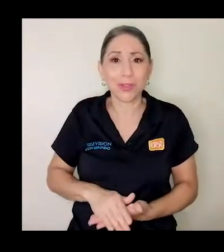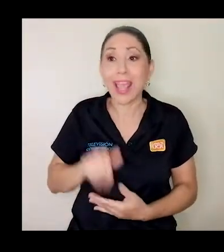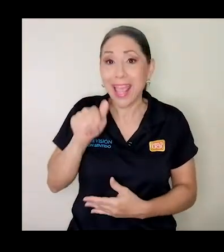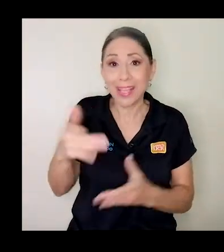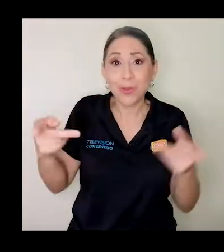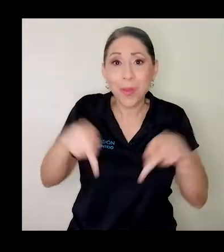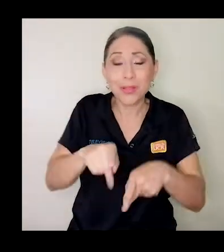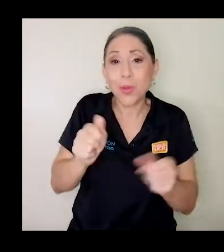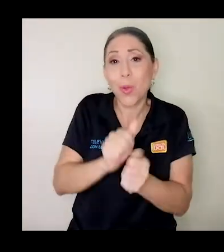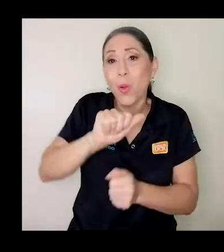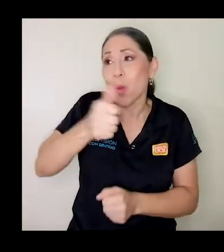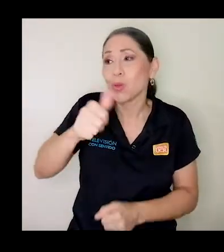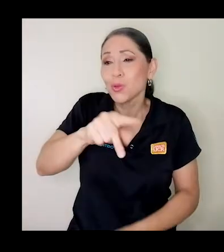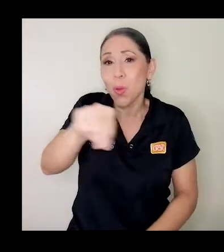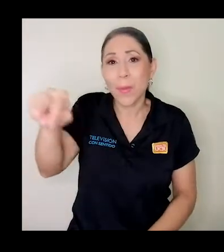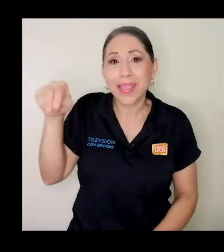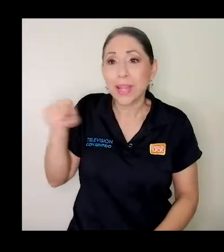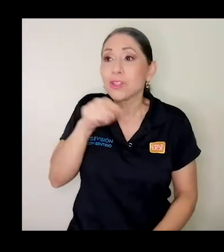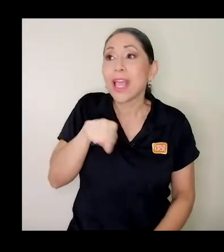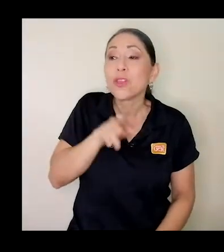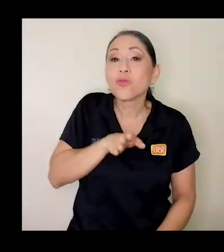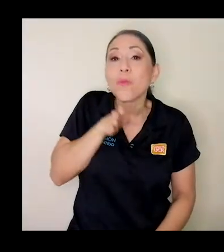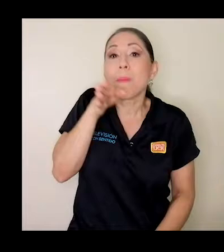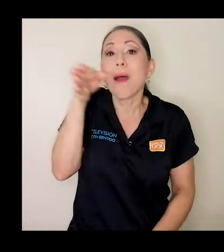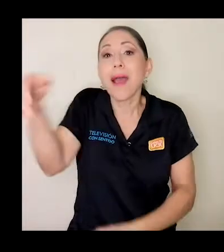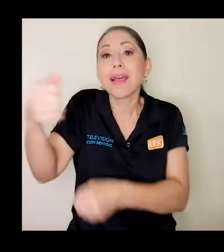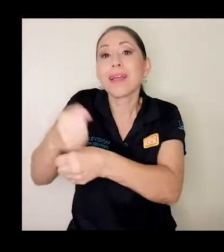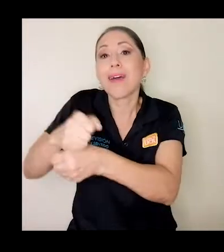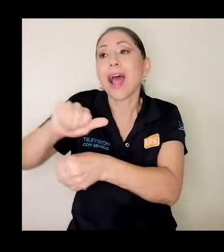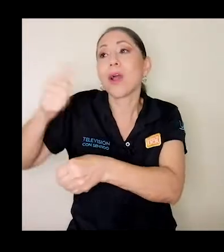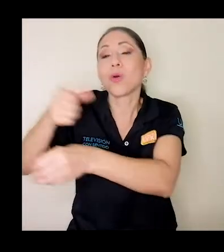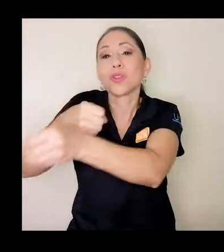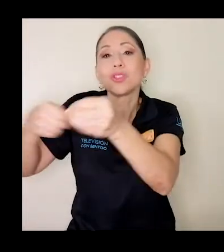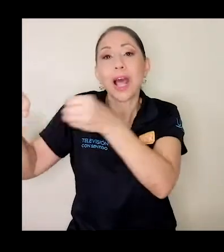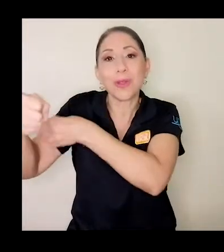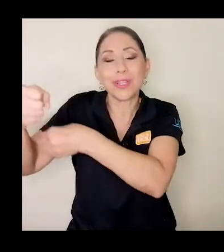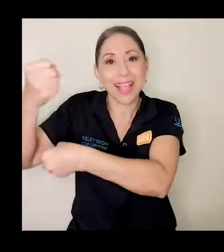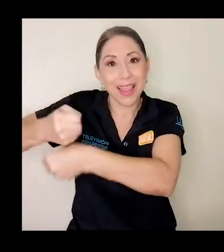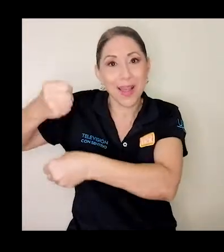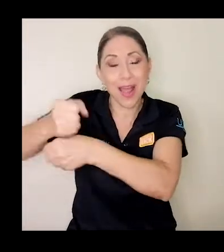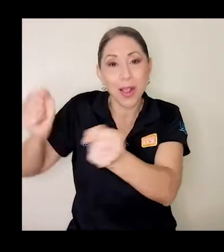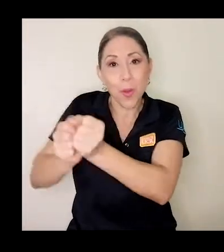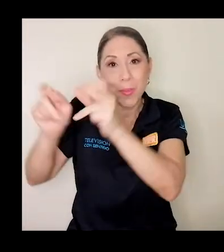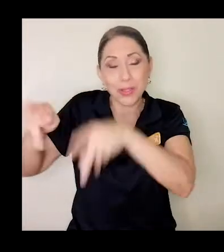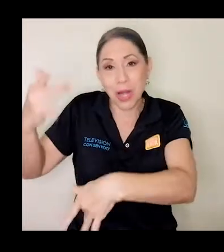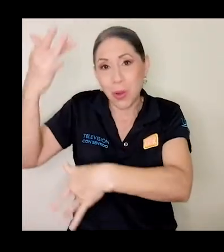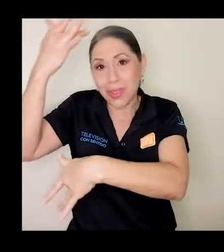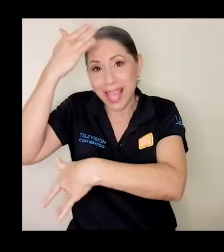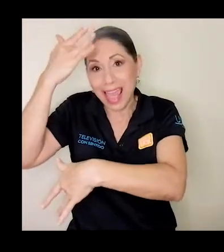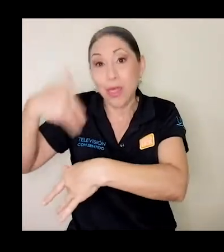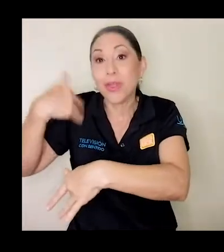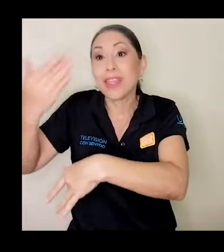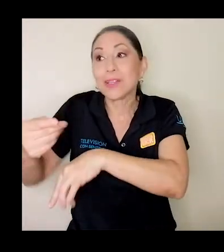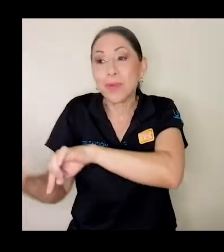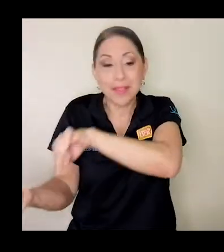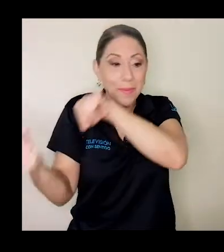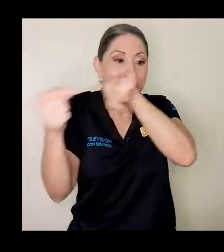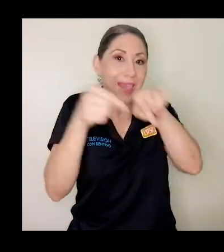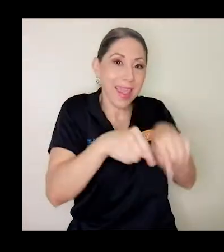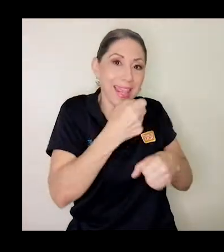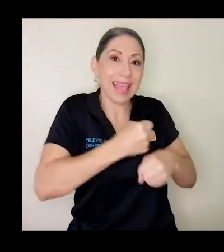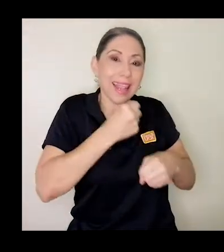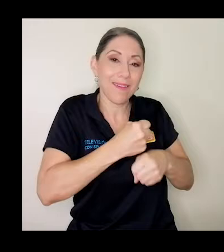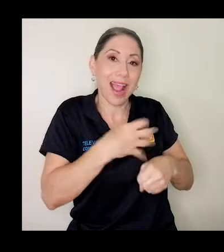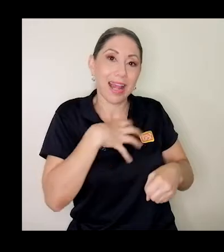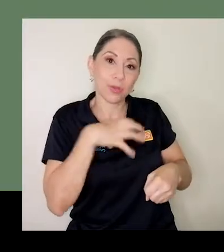porque ellos cubren otros salones, los llevan a cubrir otros salones donde no hay personal, trabajan con un paciente contagiado, llegan al salón donde